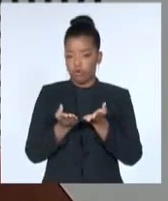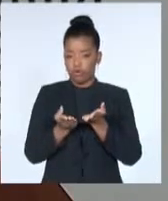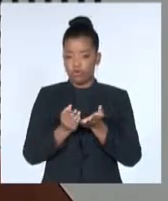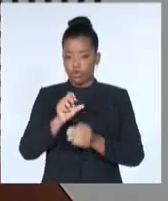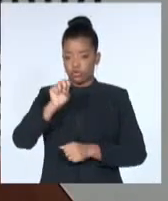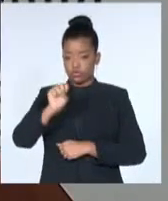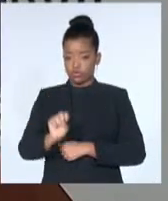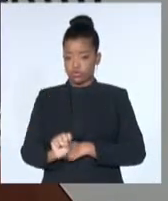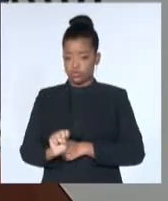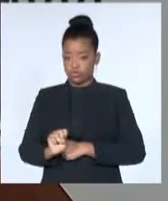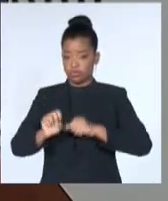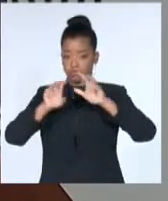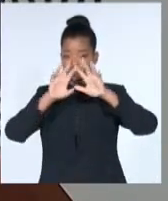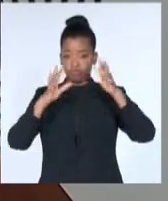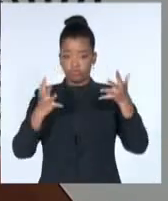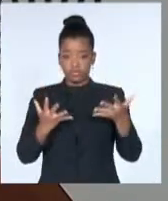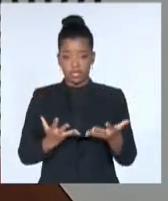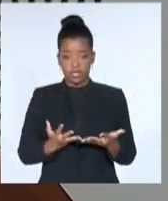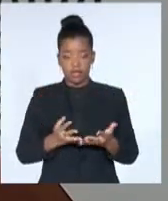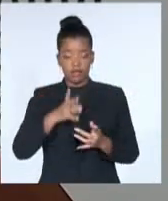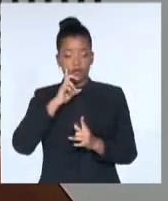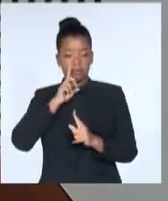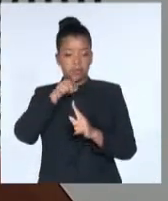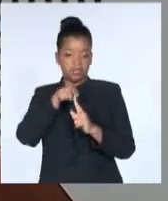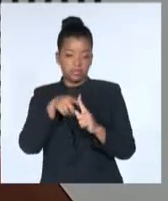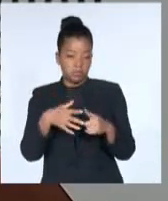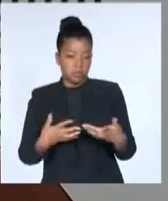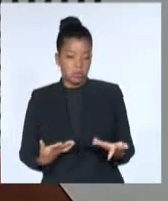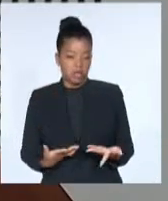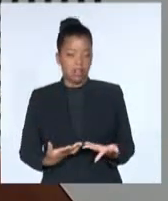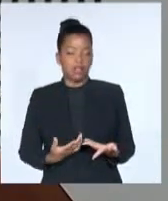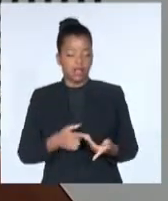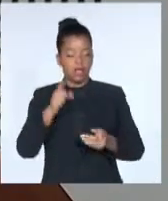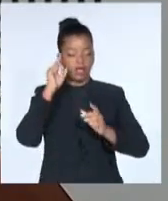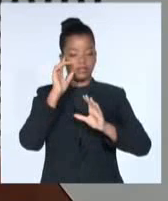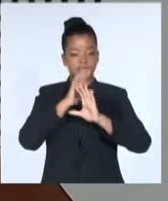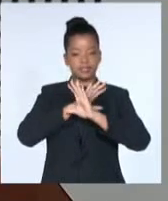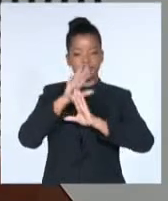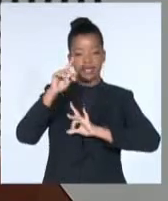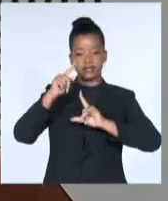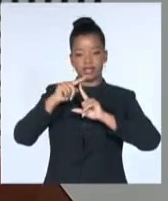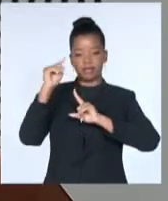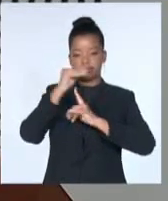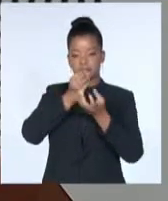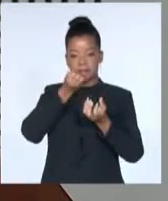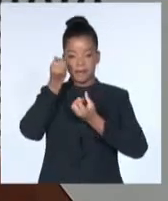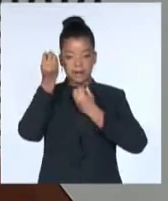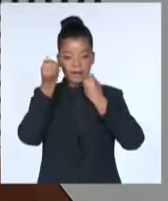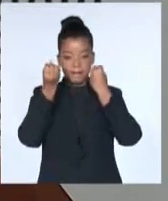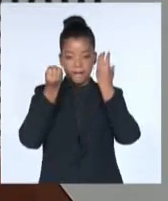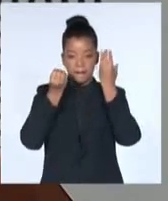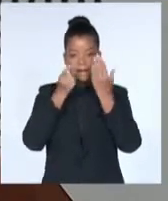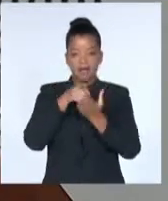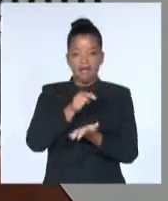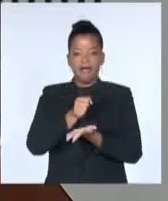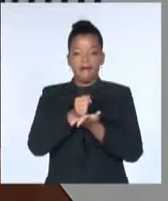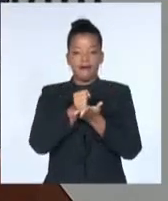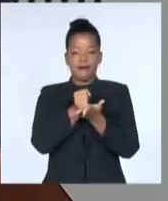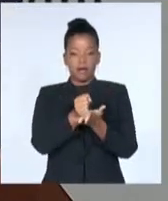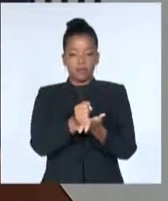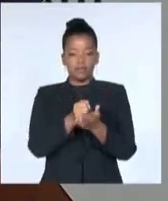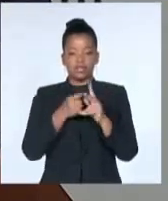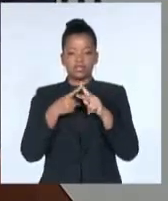global, para los que la ciencia, la tecnología y la innovación aportan